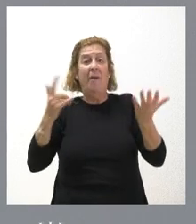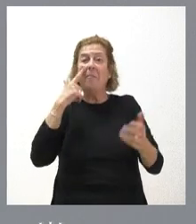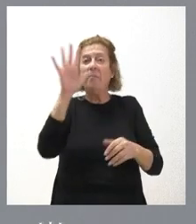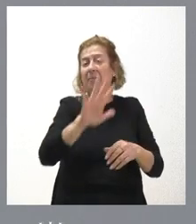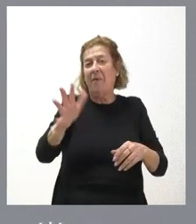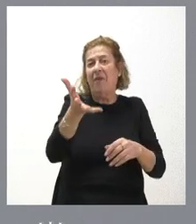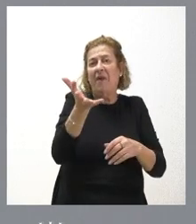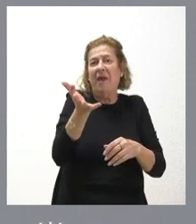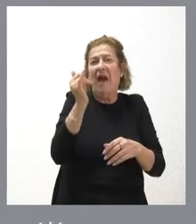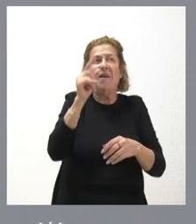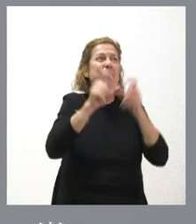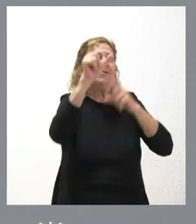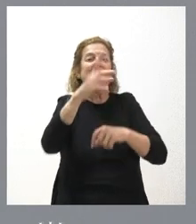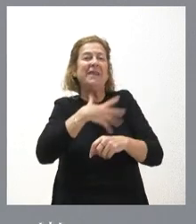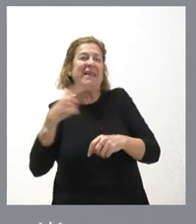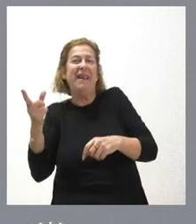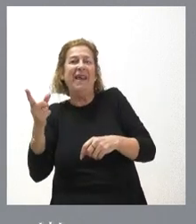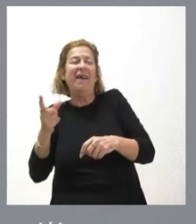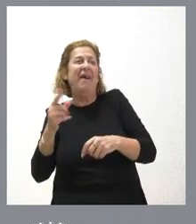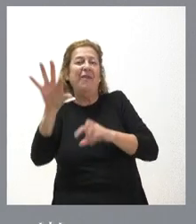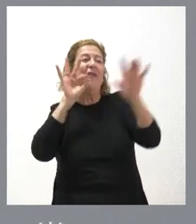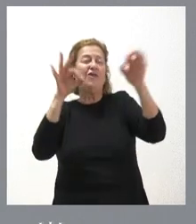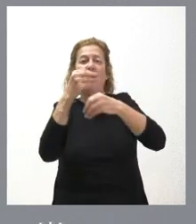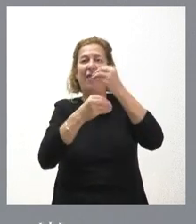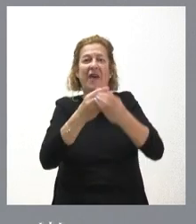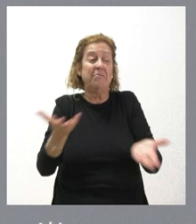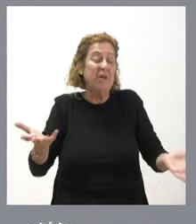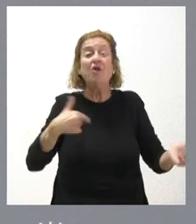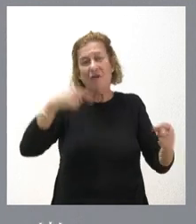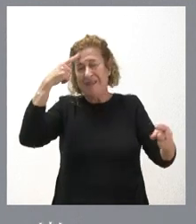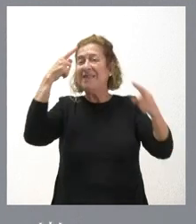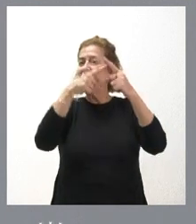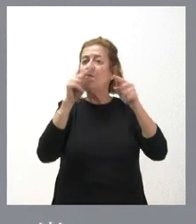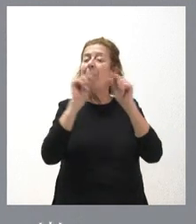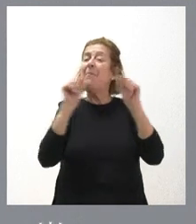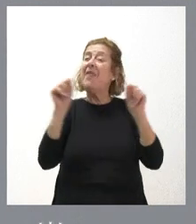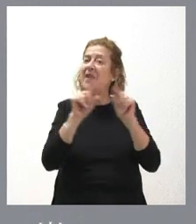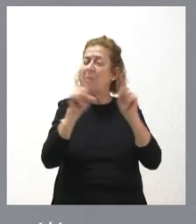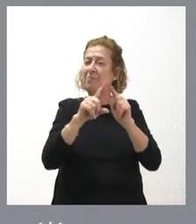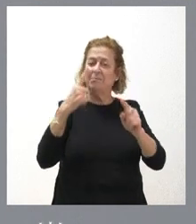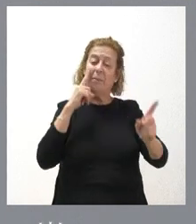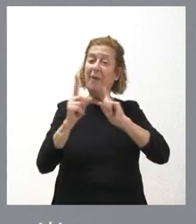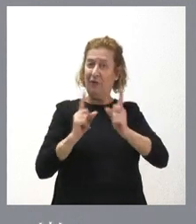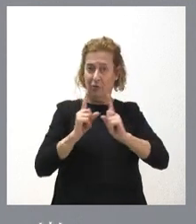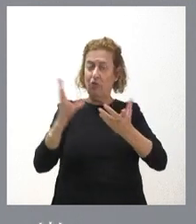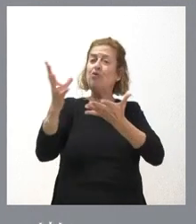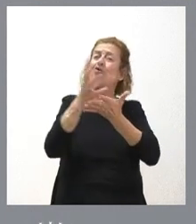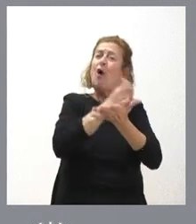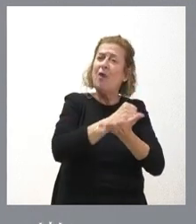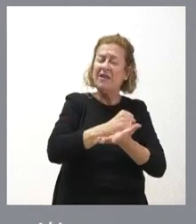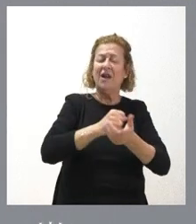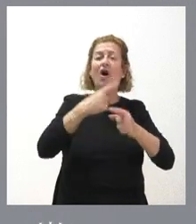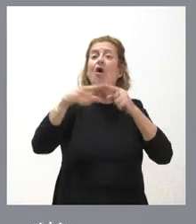que hay quien quiere tomar estas decisiones nosotros insistimos en las medidas preventivas en tener todos los mecanismos